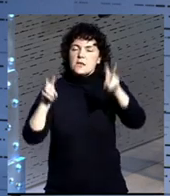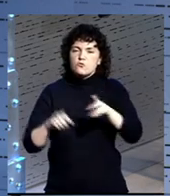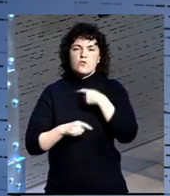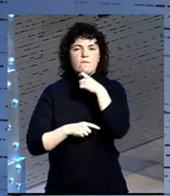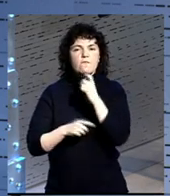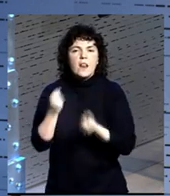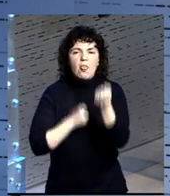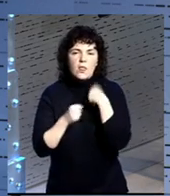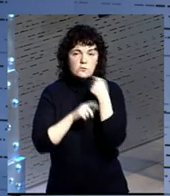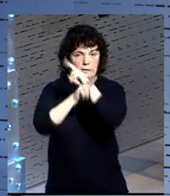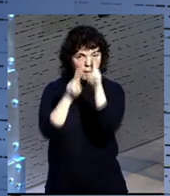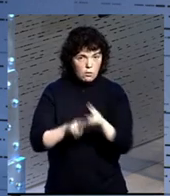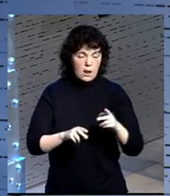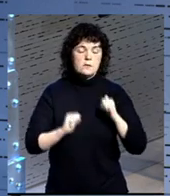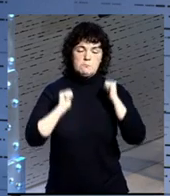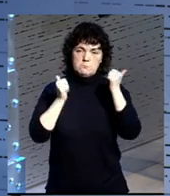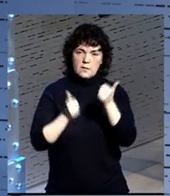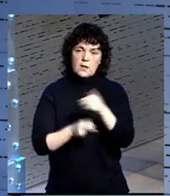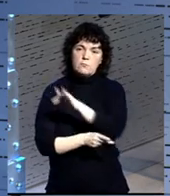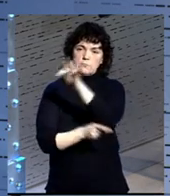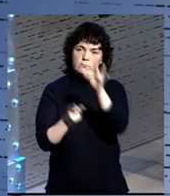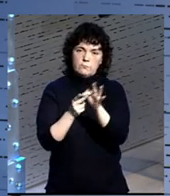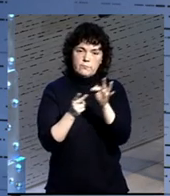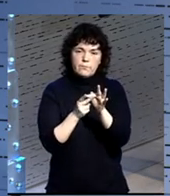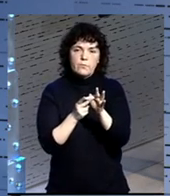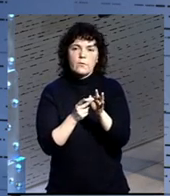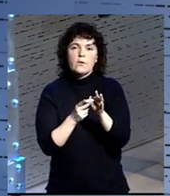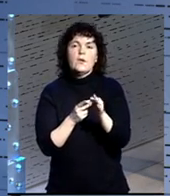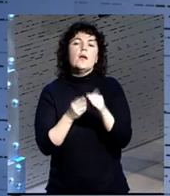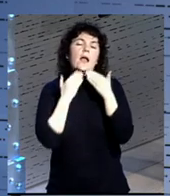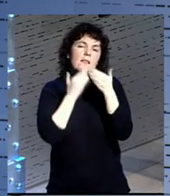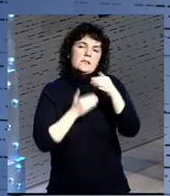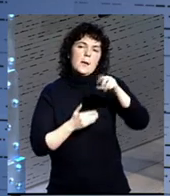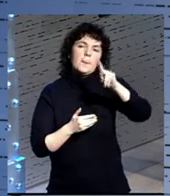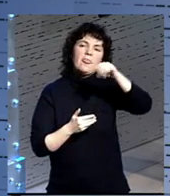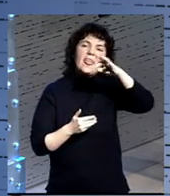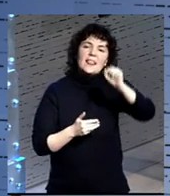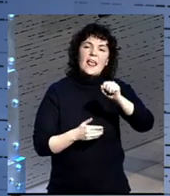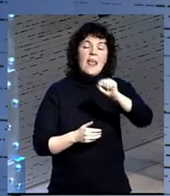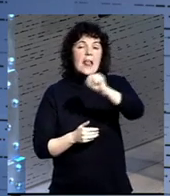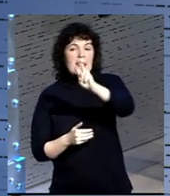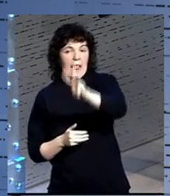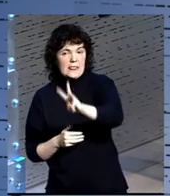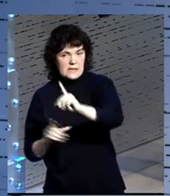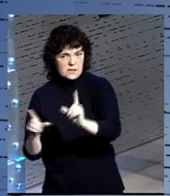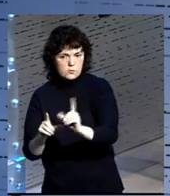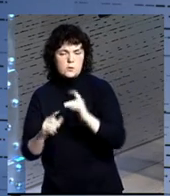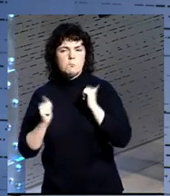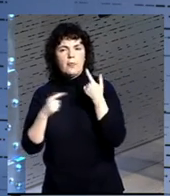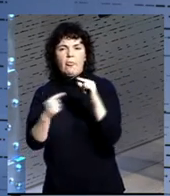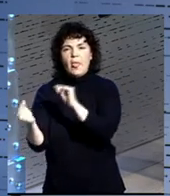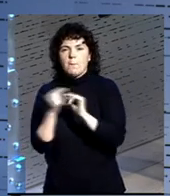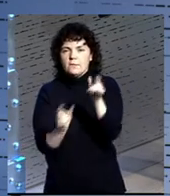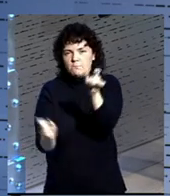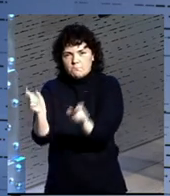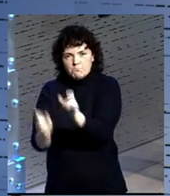abrirá la sesión, y que a continuación, pues con la gentileza de Vicente Vallés, de Antena 3, tendremos un debate con personas